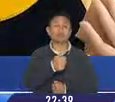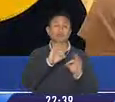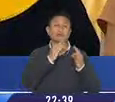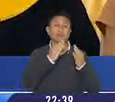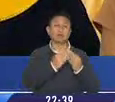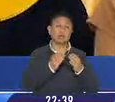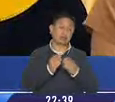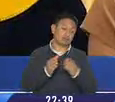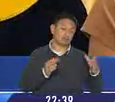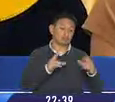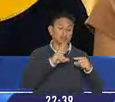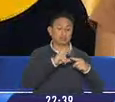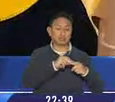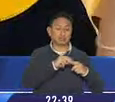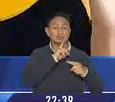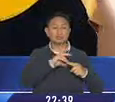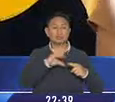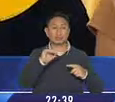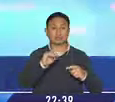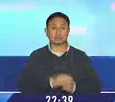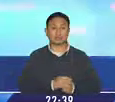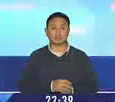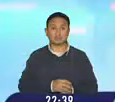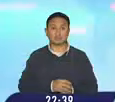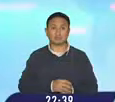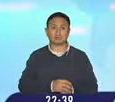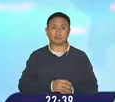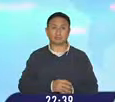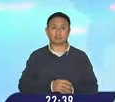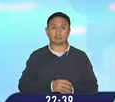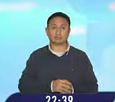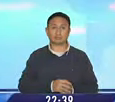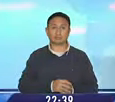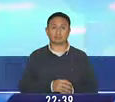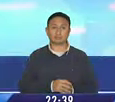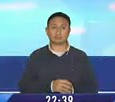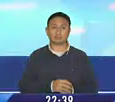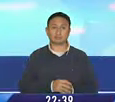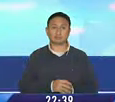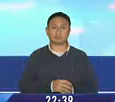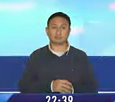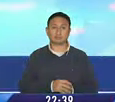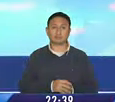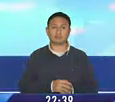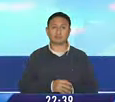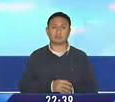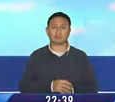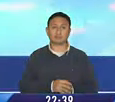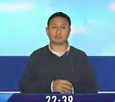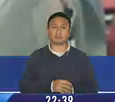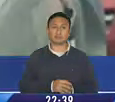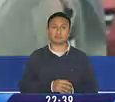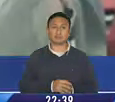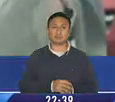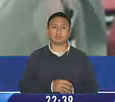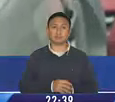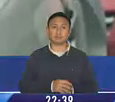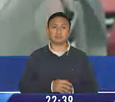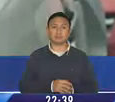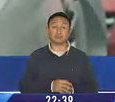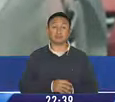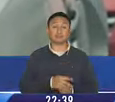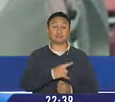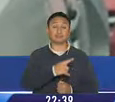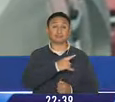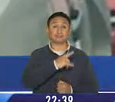ampliada, primos, tíos, etcétera. Con ello se busca que estos y muchos otros niños sean